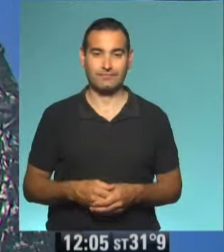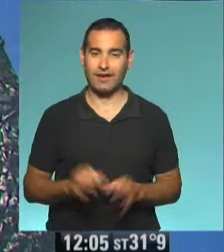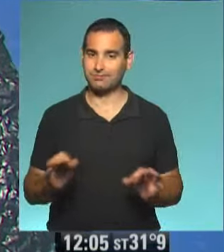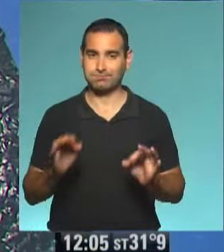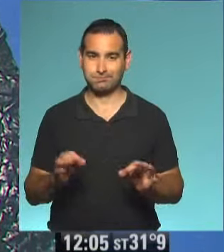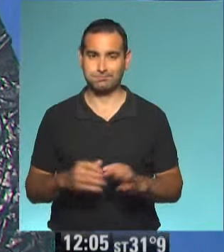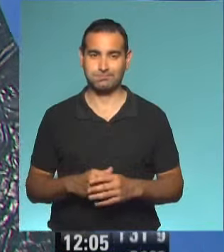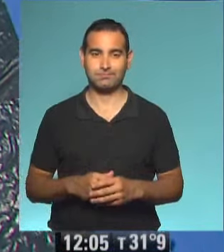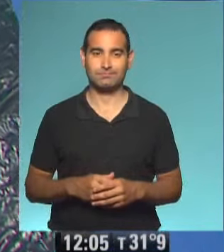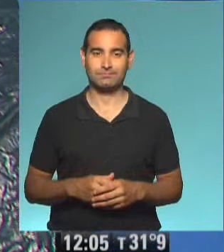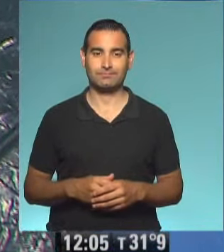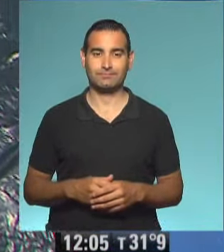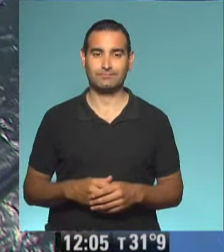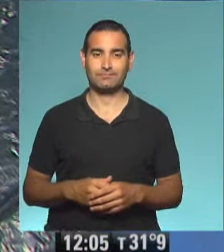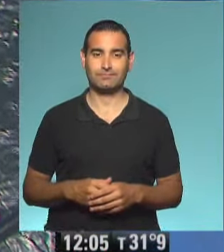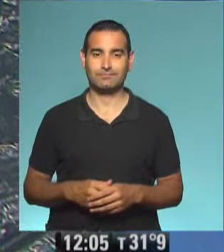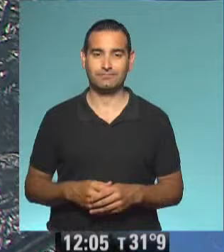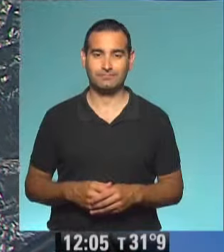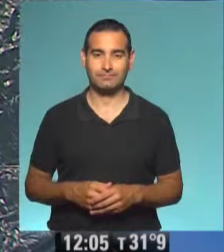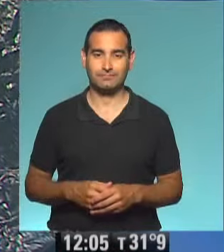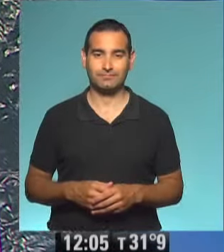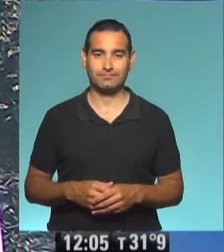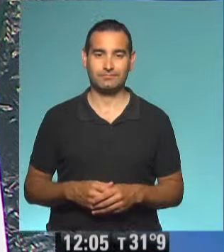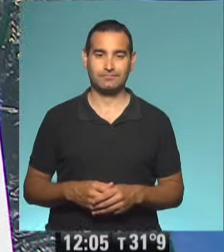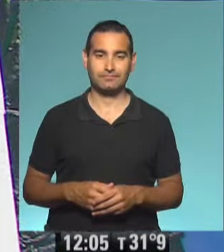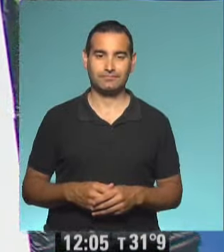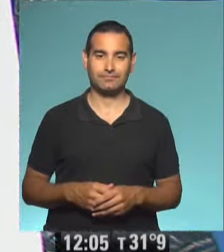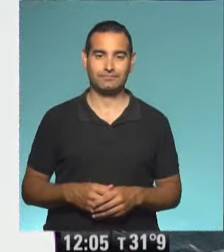está. Pintamos también el bastidor. ¡Uy!